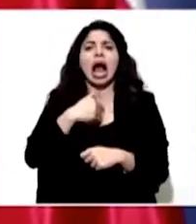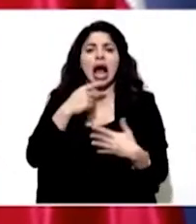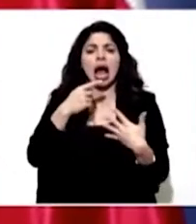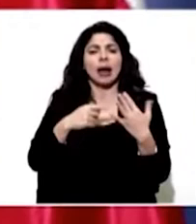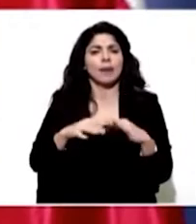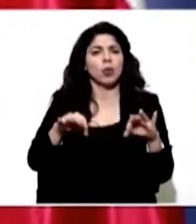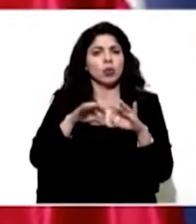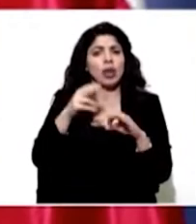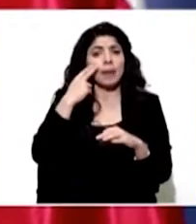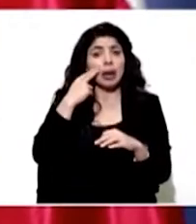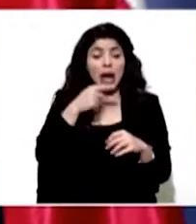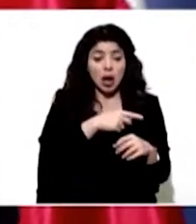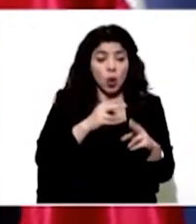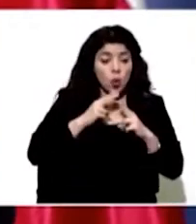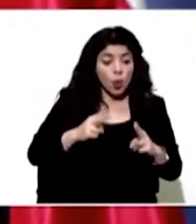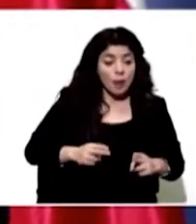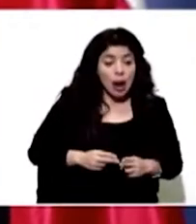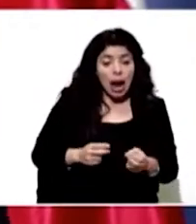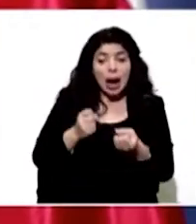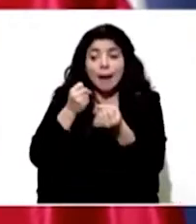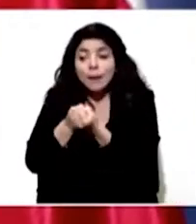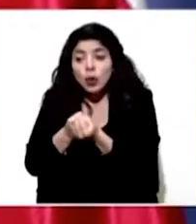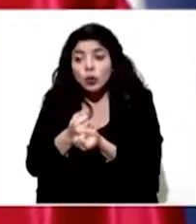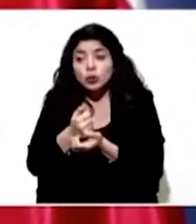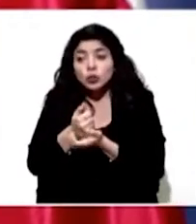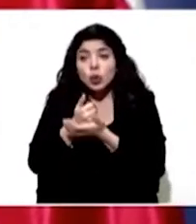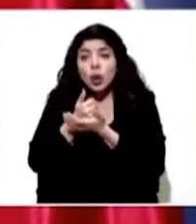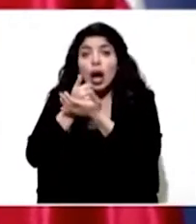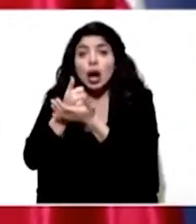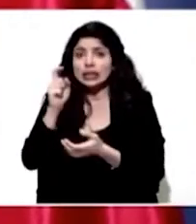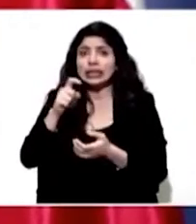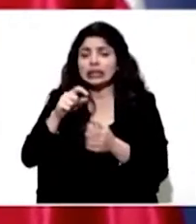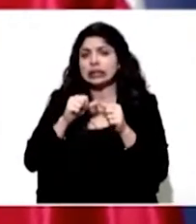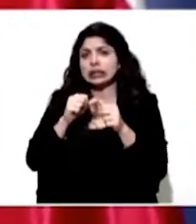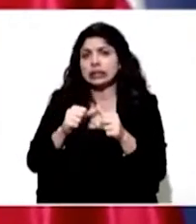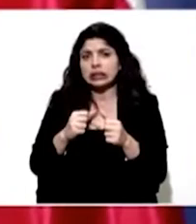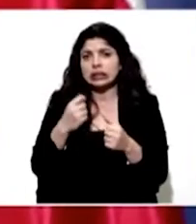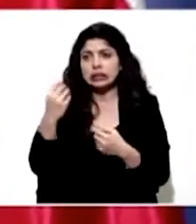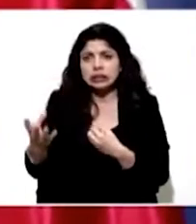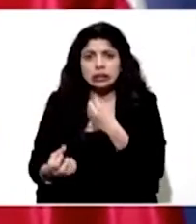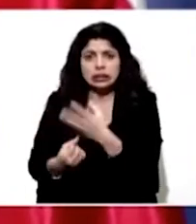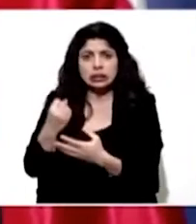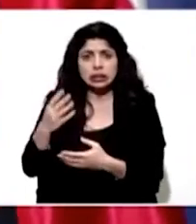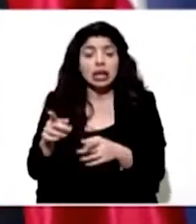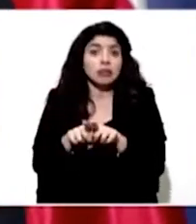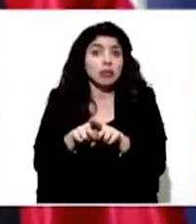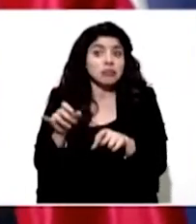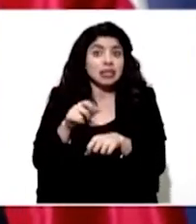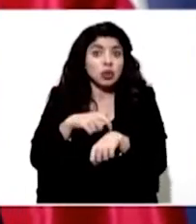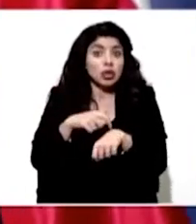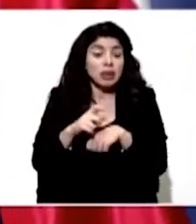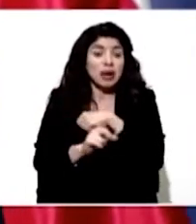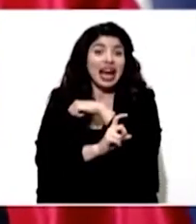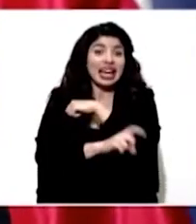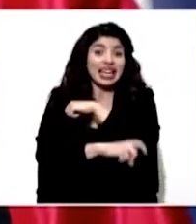la asistencia humanitaria y otros tipos de asistencia pueda continuar, inclusive mientras las sanciones